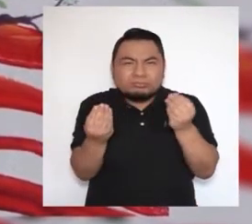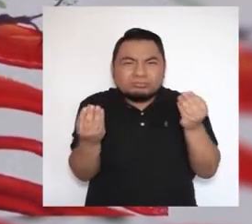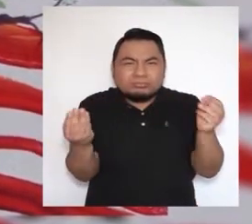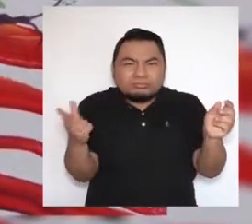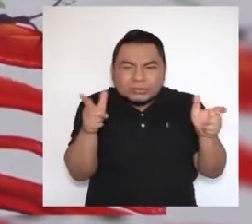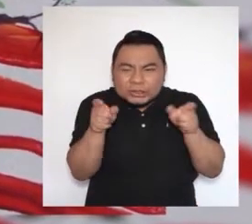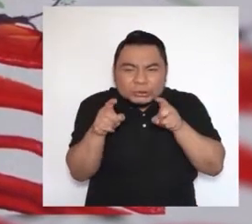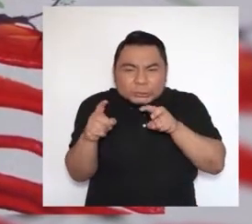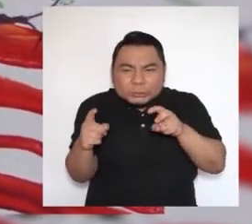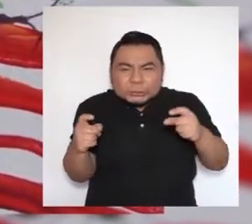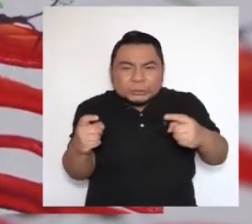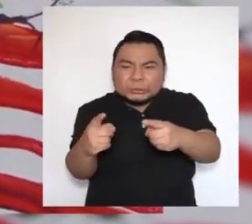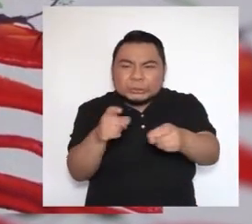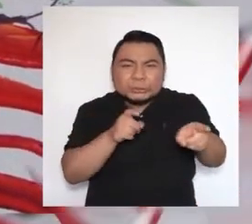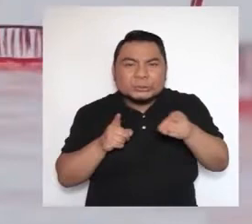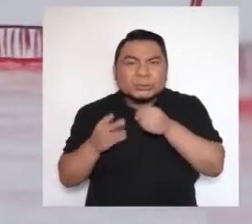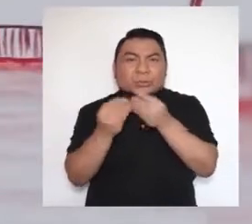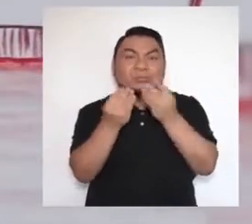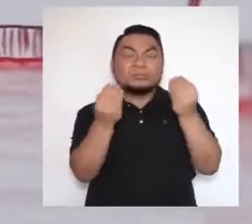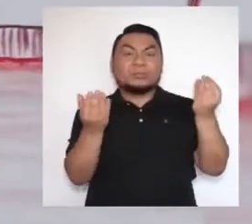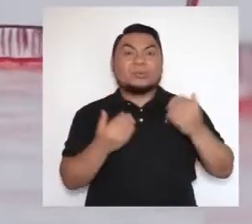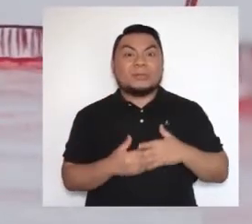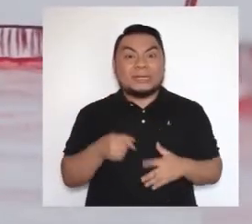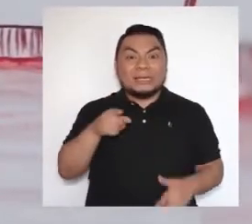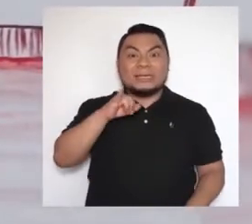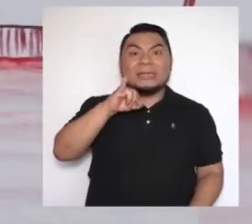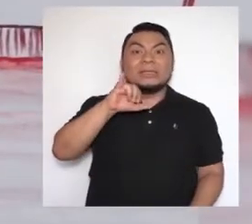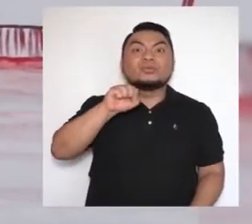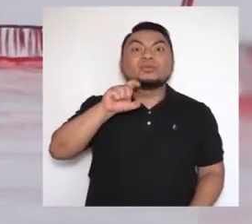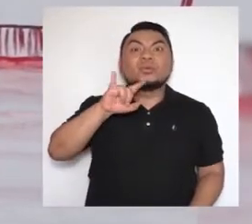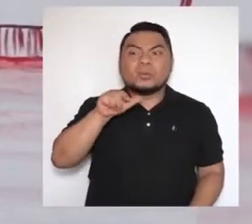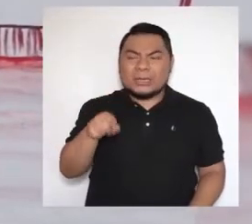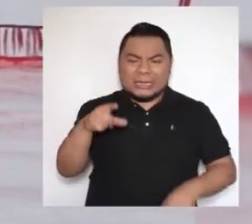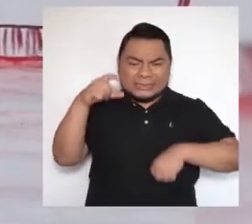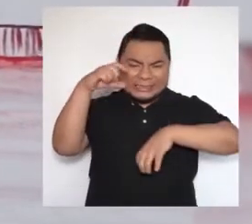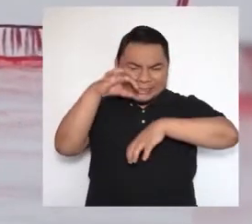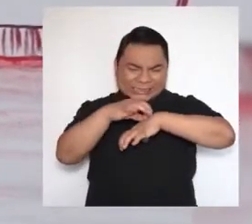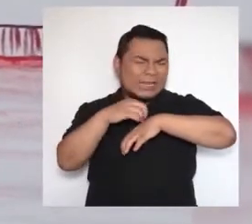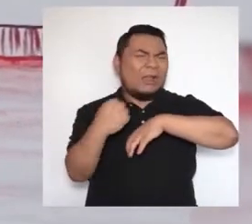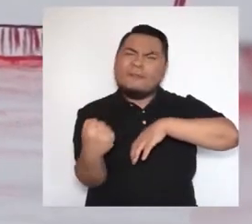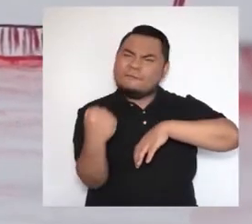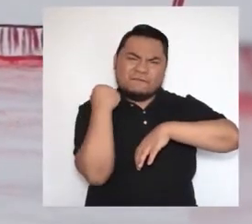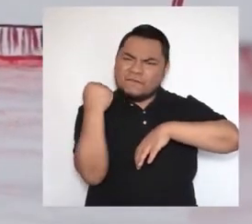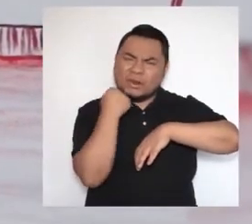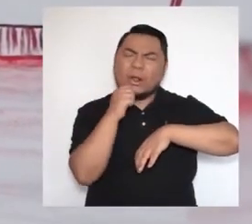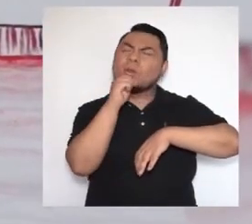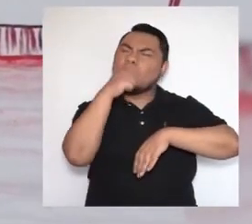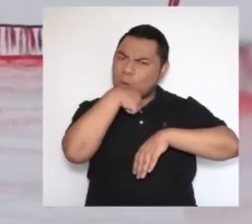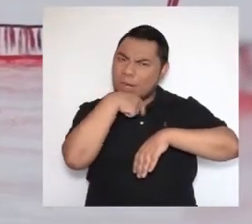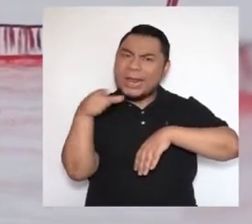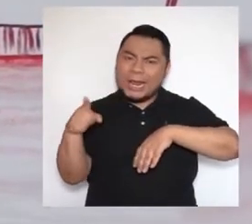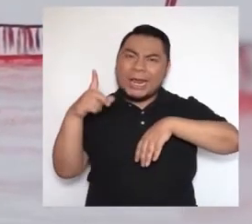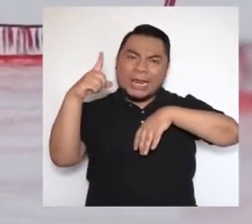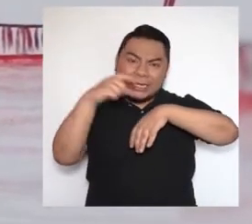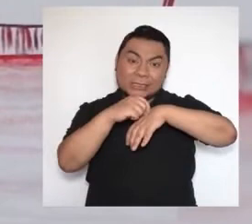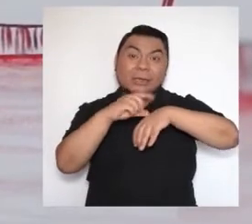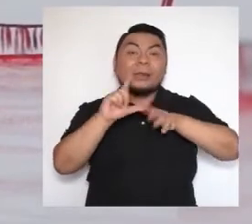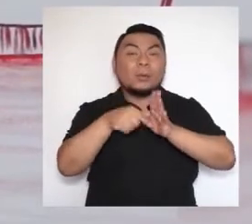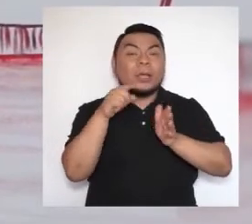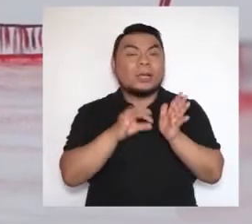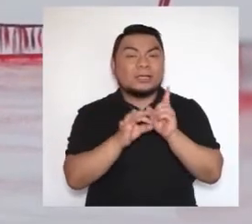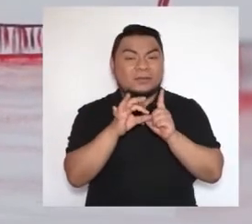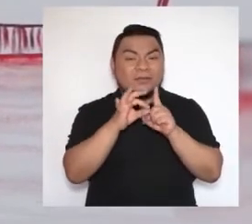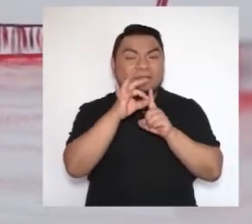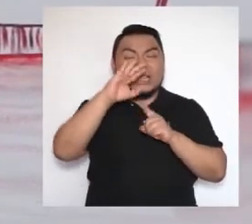muchas, pero muchas. La Isula pica muy fuerte. Duele y hasta da